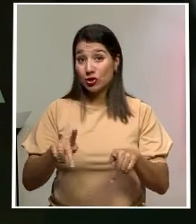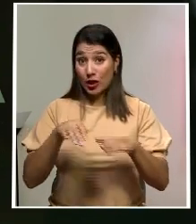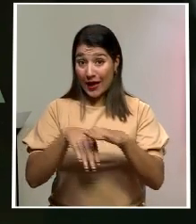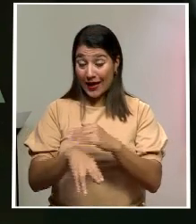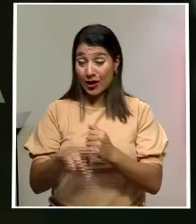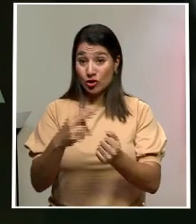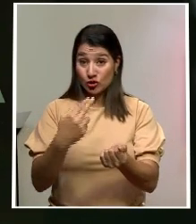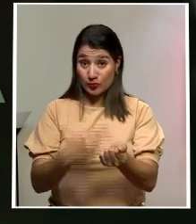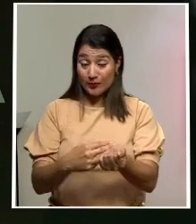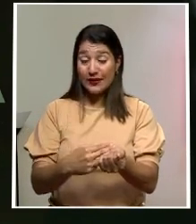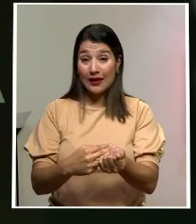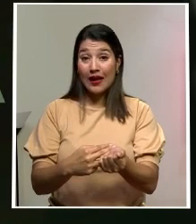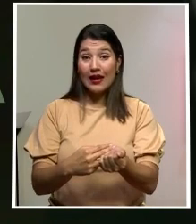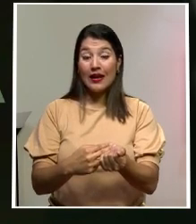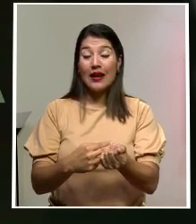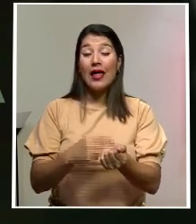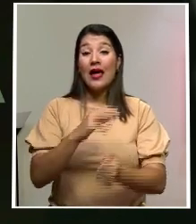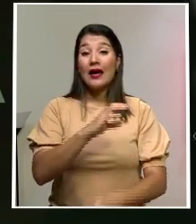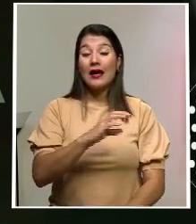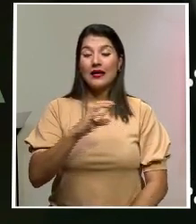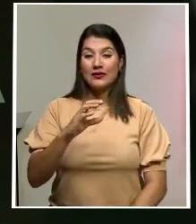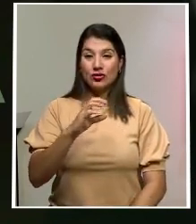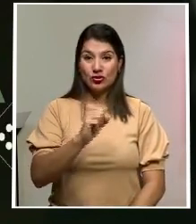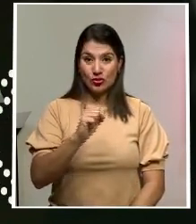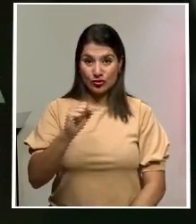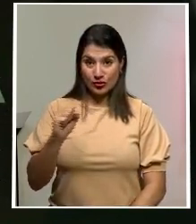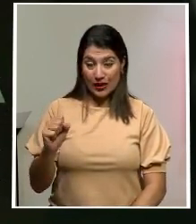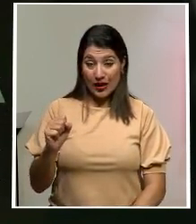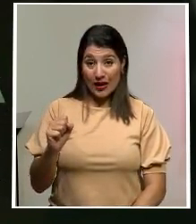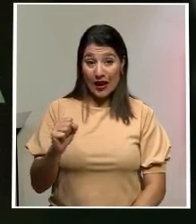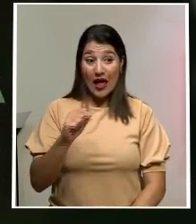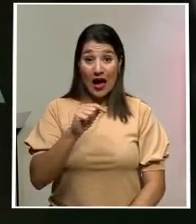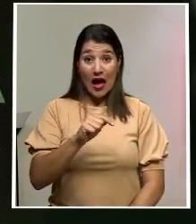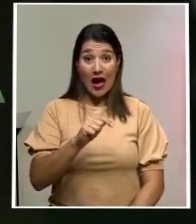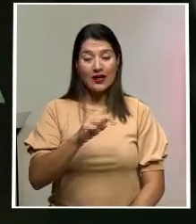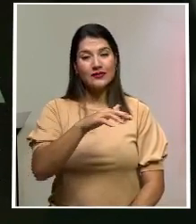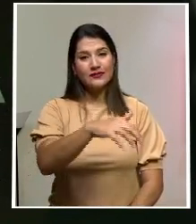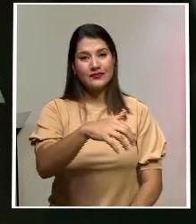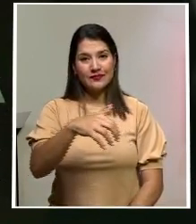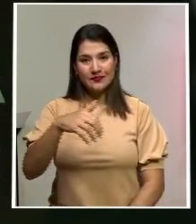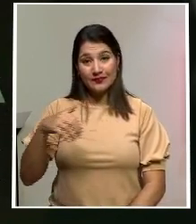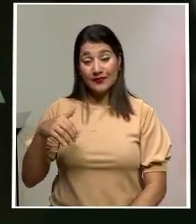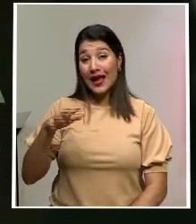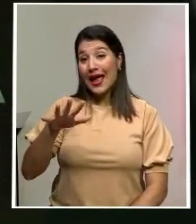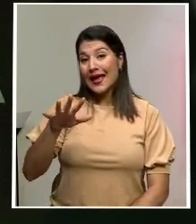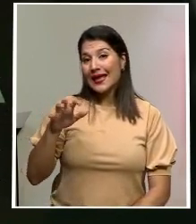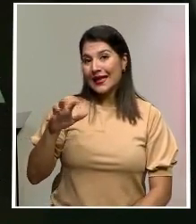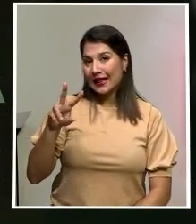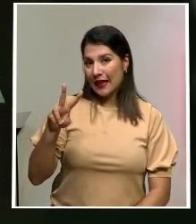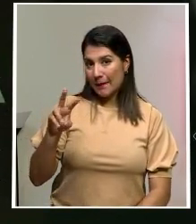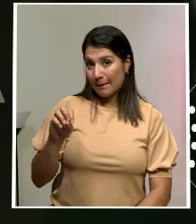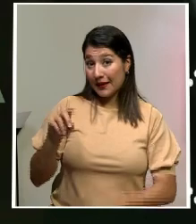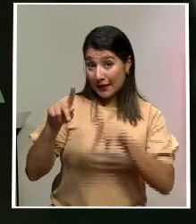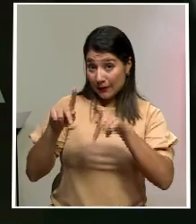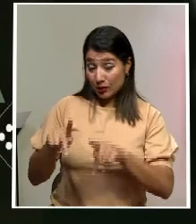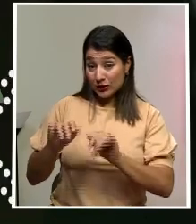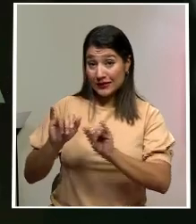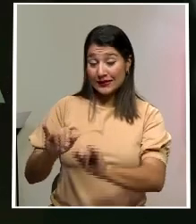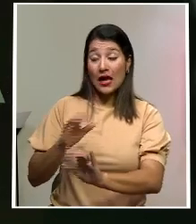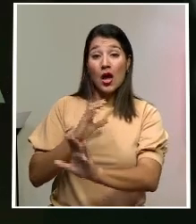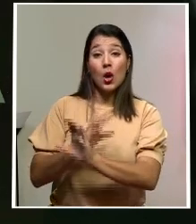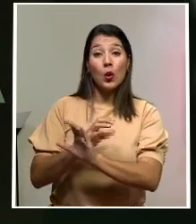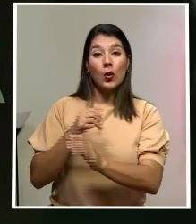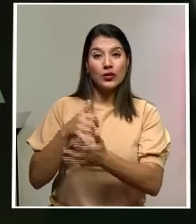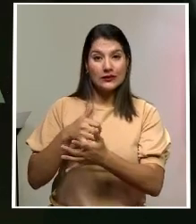internadas en los hospitales de la Caja Costarricense del Seguro Social y de ellas 520 están en